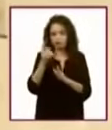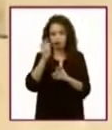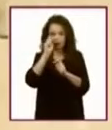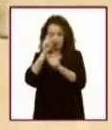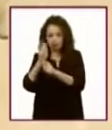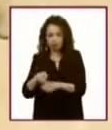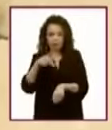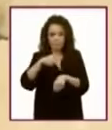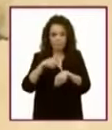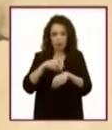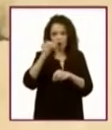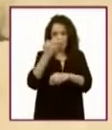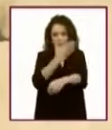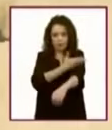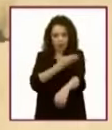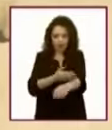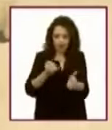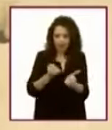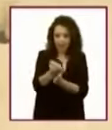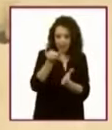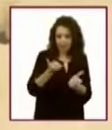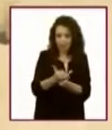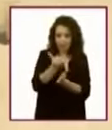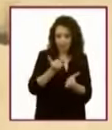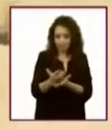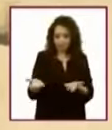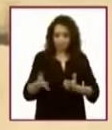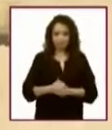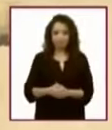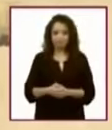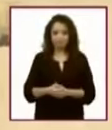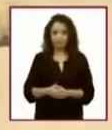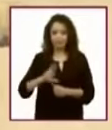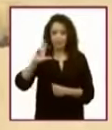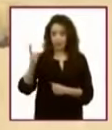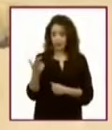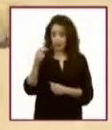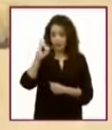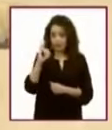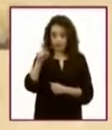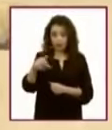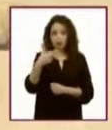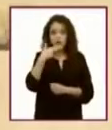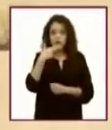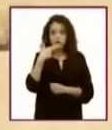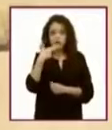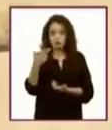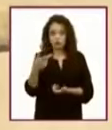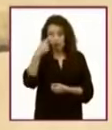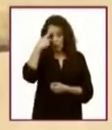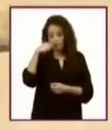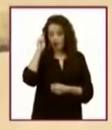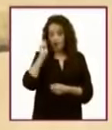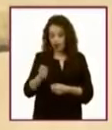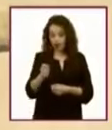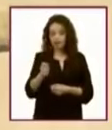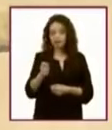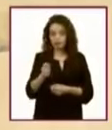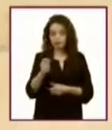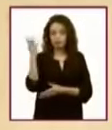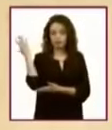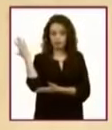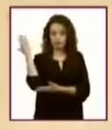usaban reglas metálicas construidas a partir del chi, unidad de medida obtenida de la longitud del